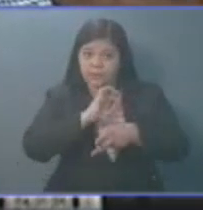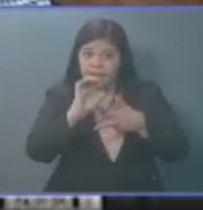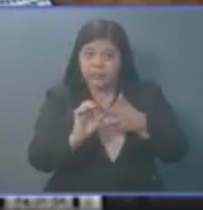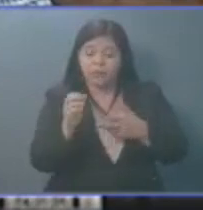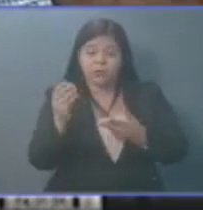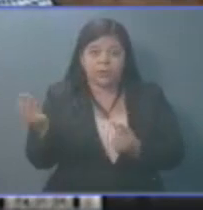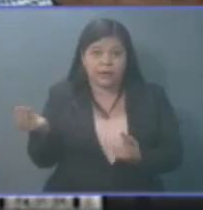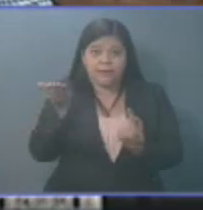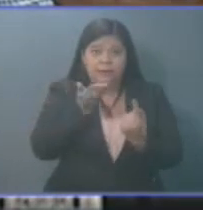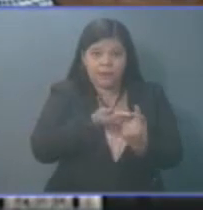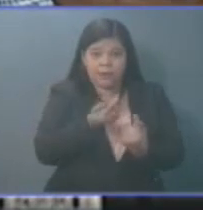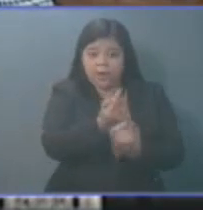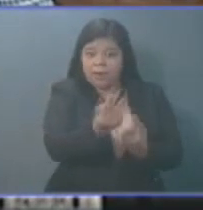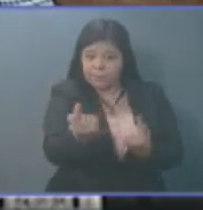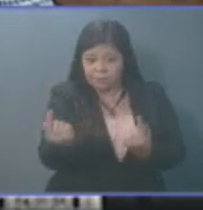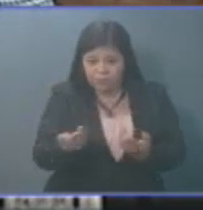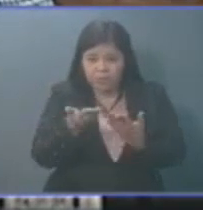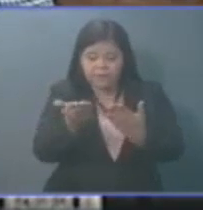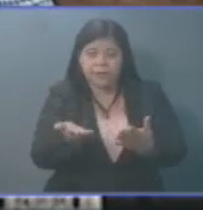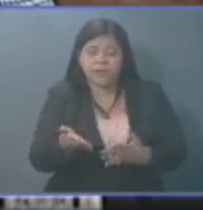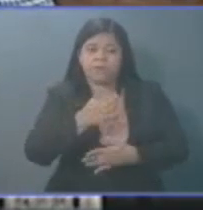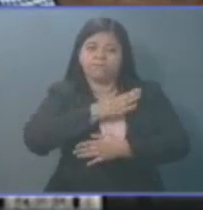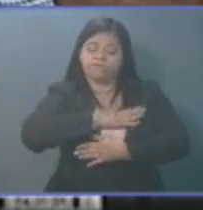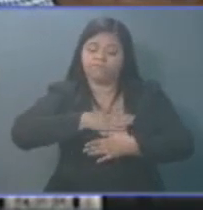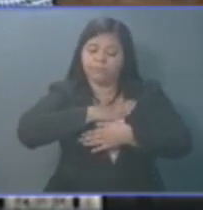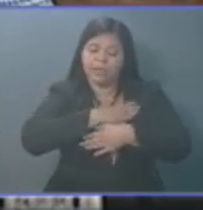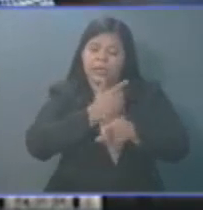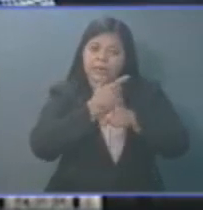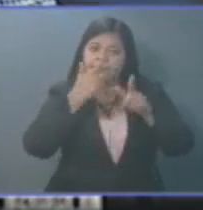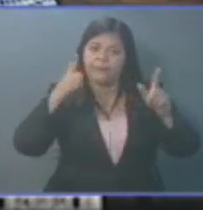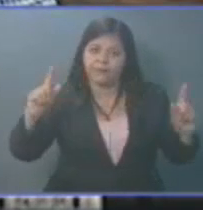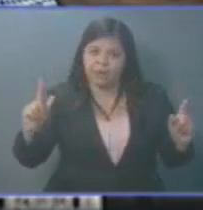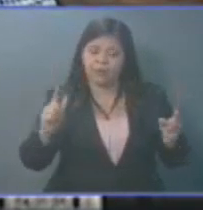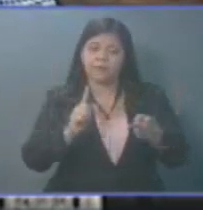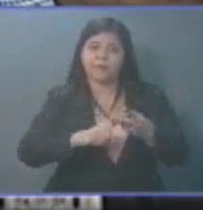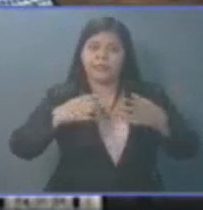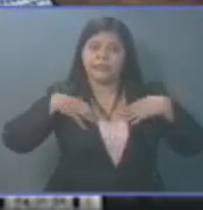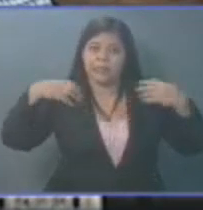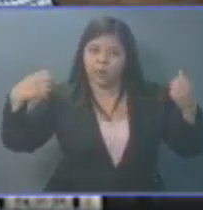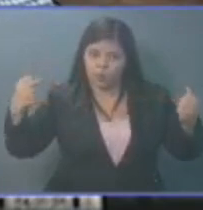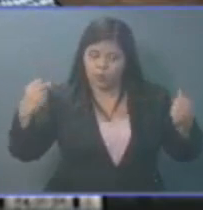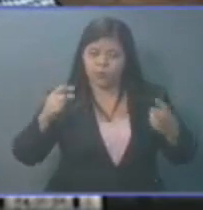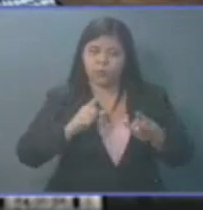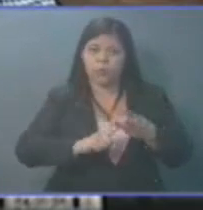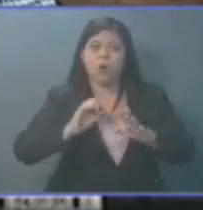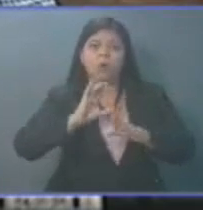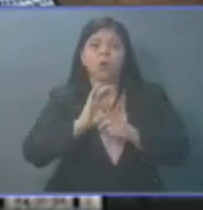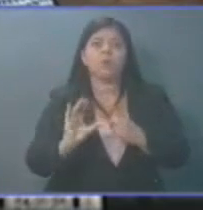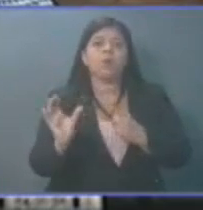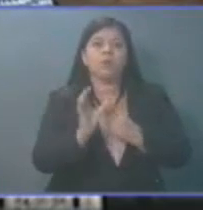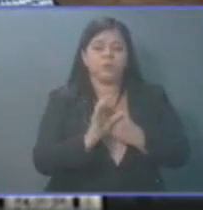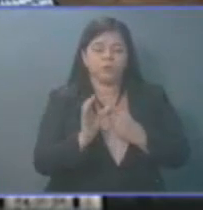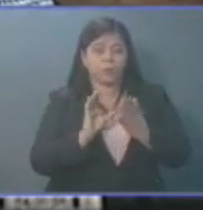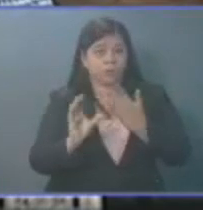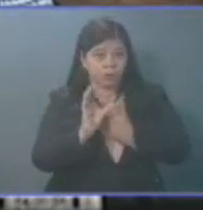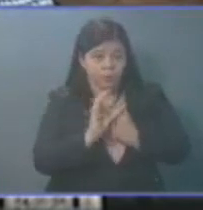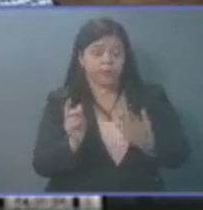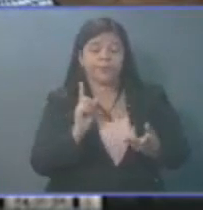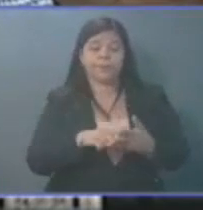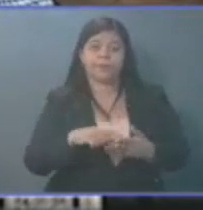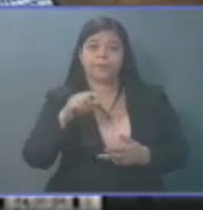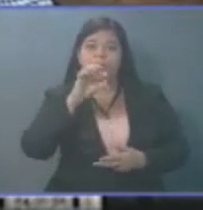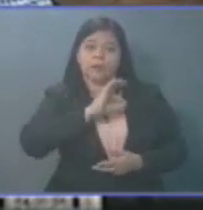a los habitantes de la República el goce de la libertad, la salud, la cultura, el